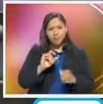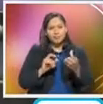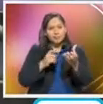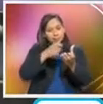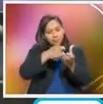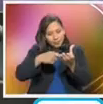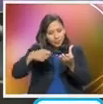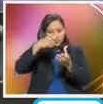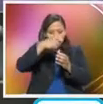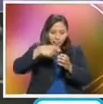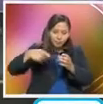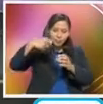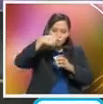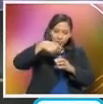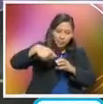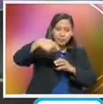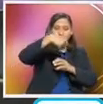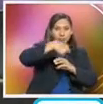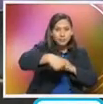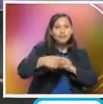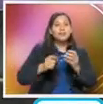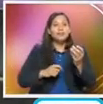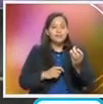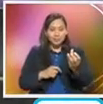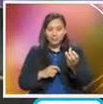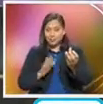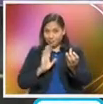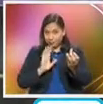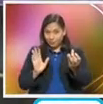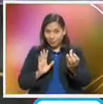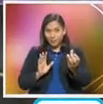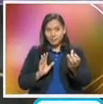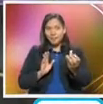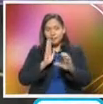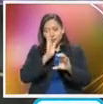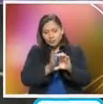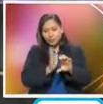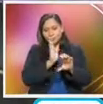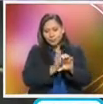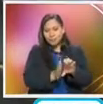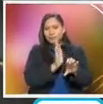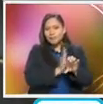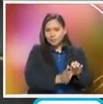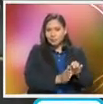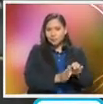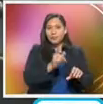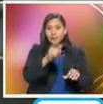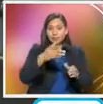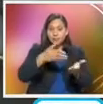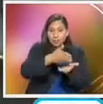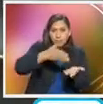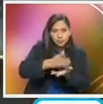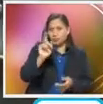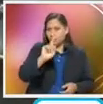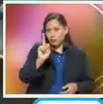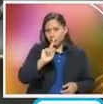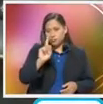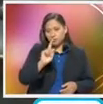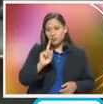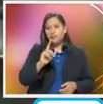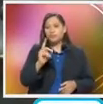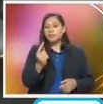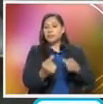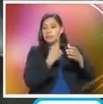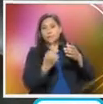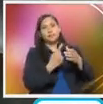la piel y lo que hacemos es ponerle unas rebanaditas. Pongan las rebanadas, no lo piquen ni lo